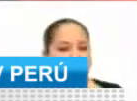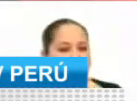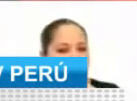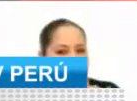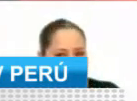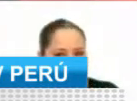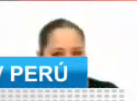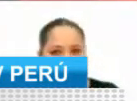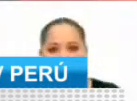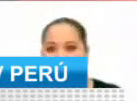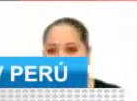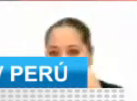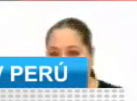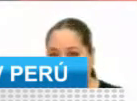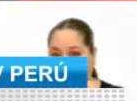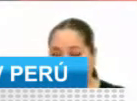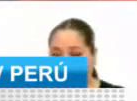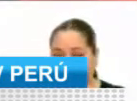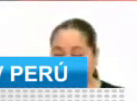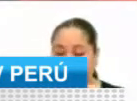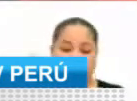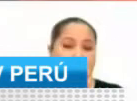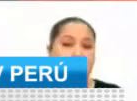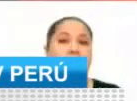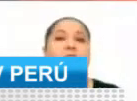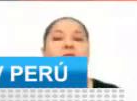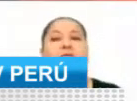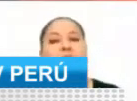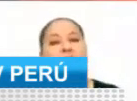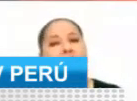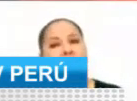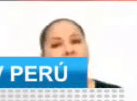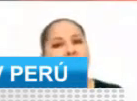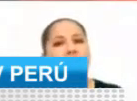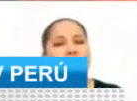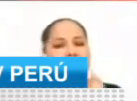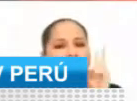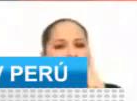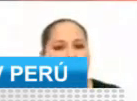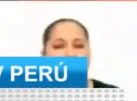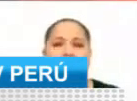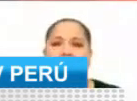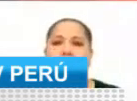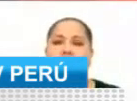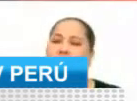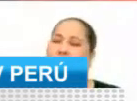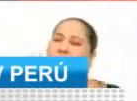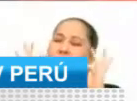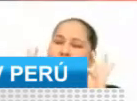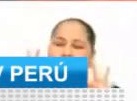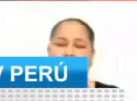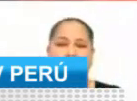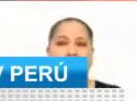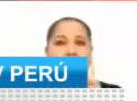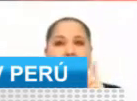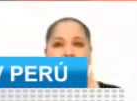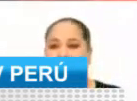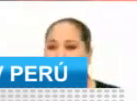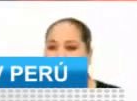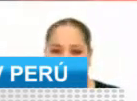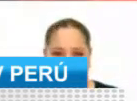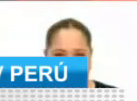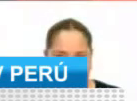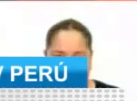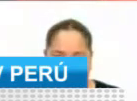a la canasta familiar completa. Y desde luego, esto también responde a que, bueno, existe un riesgo, ojalá que no